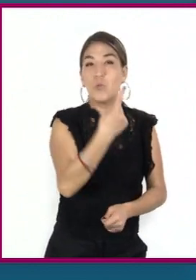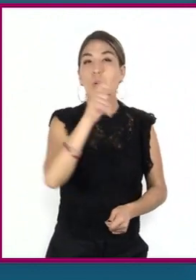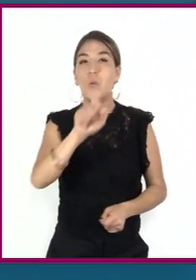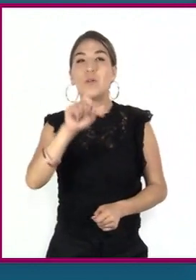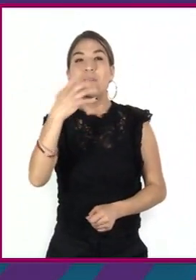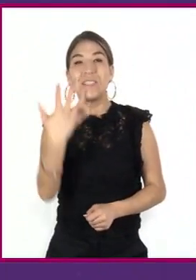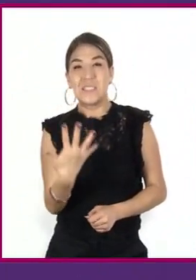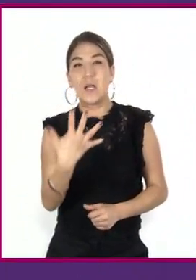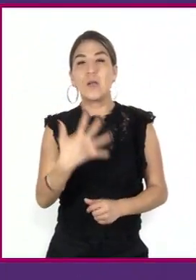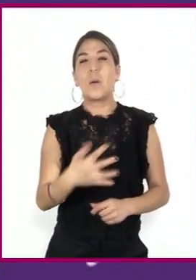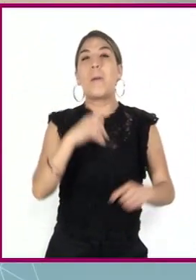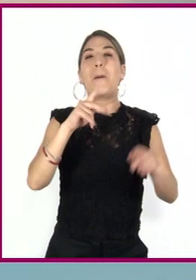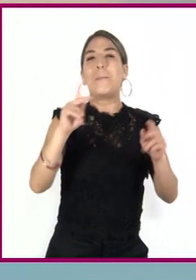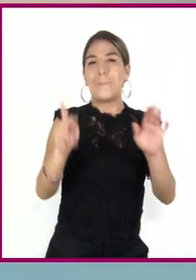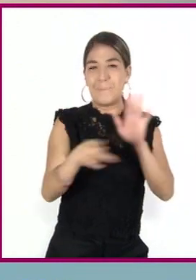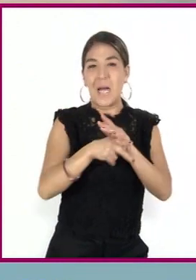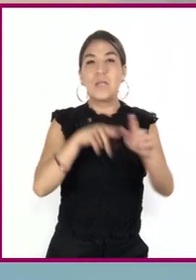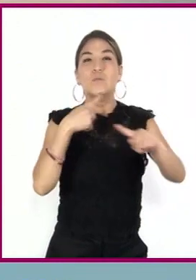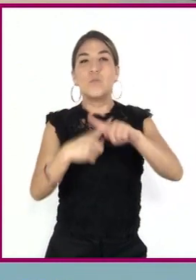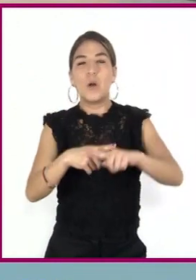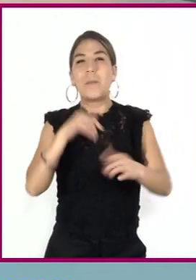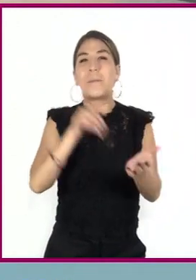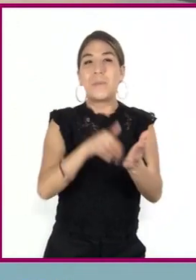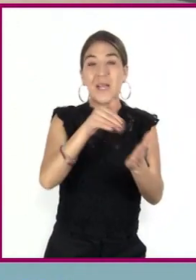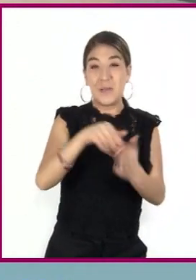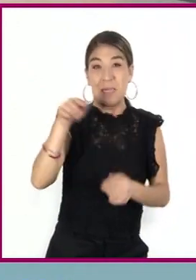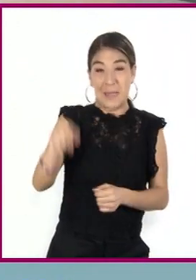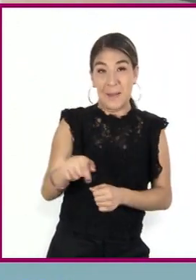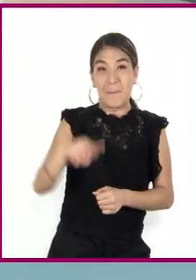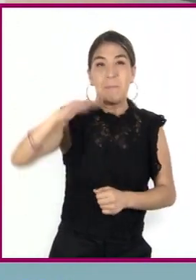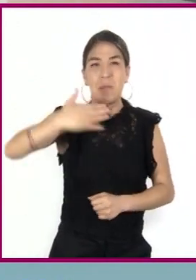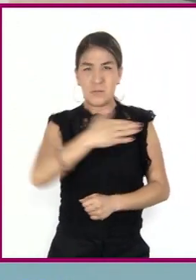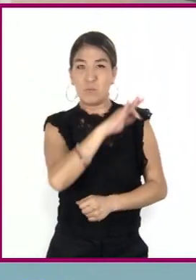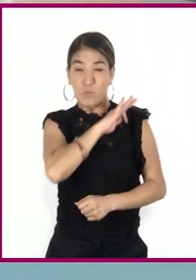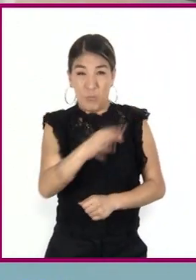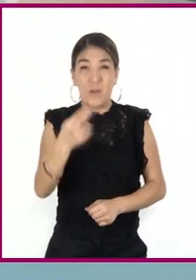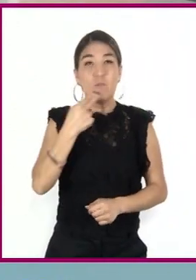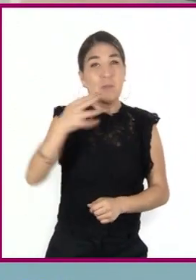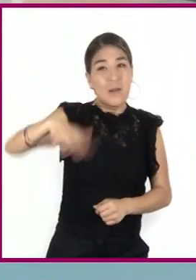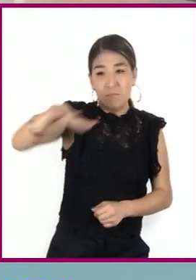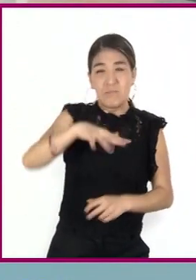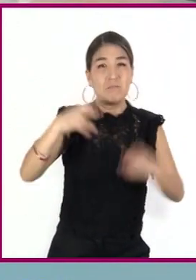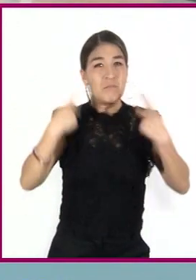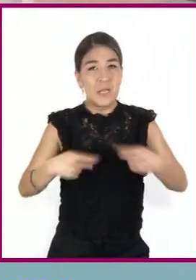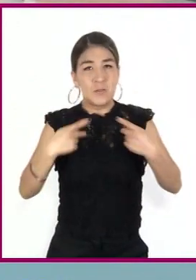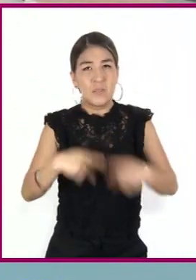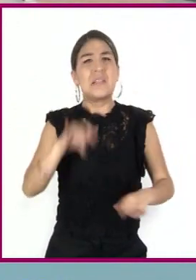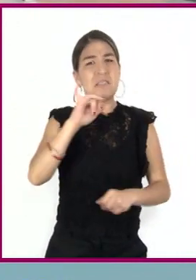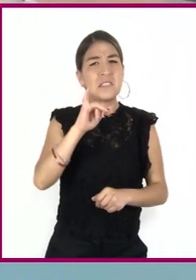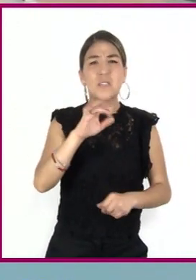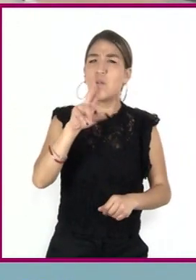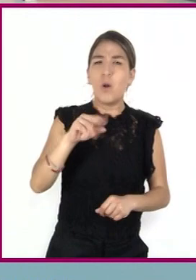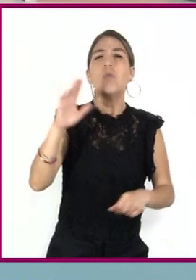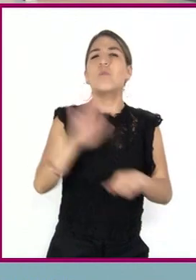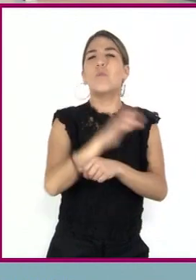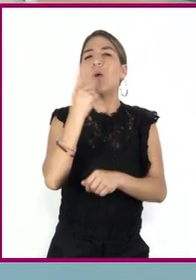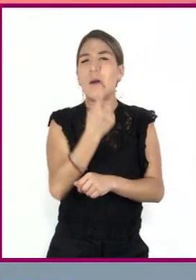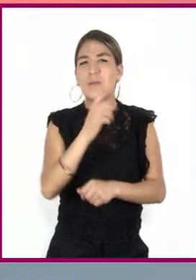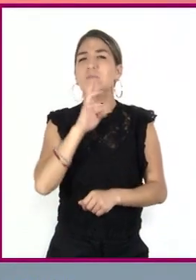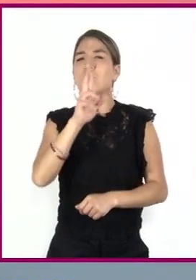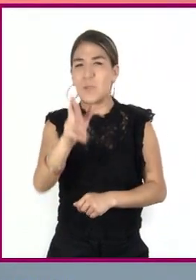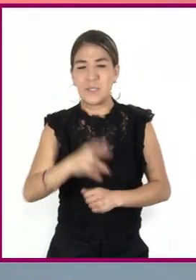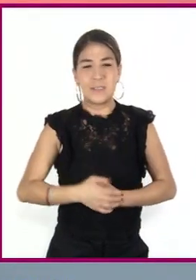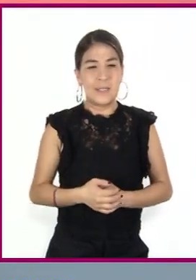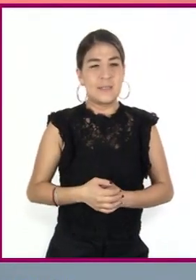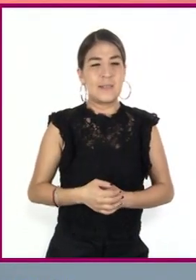1.5 partes por millón, ¿este pescado es apto para el consumo humano? ¿Por qué? ¿Qué consecuencia tendría en